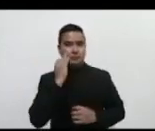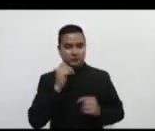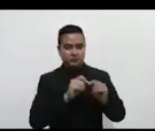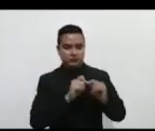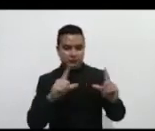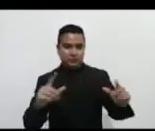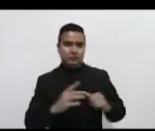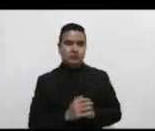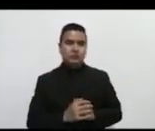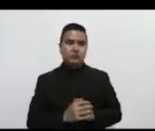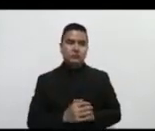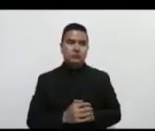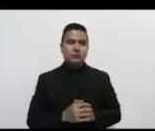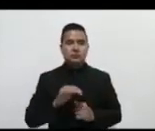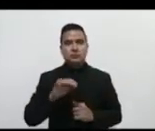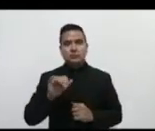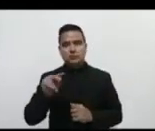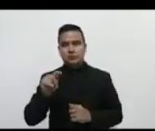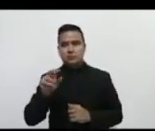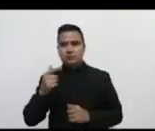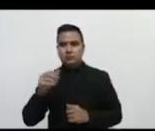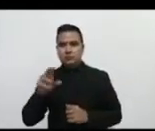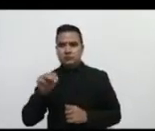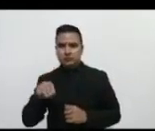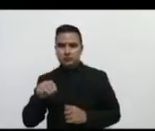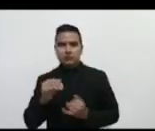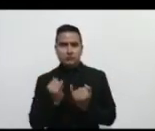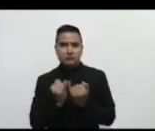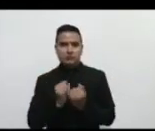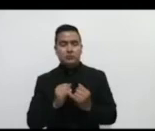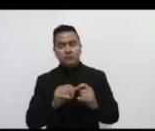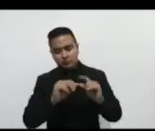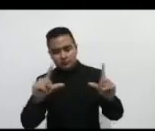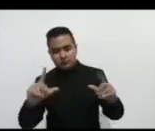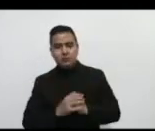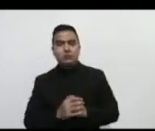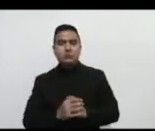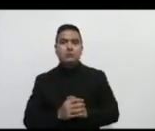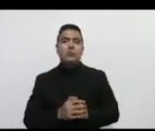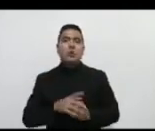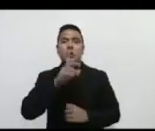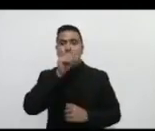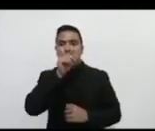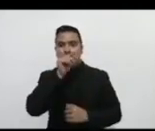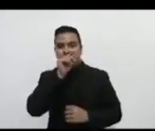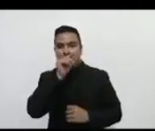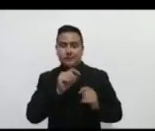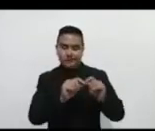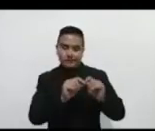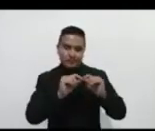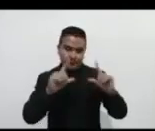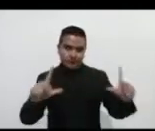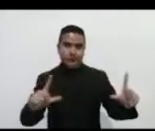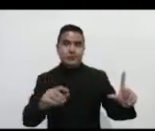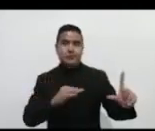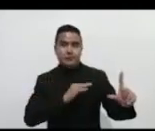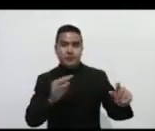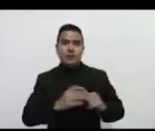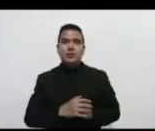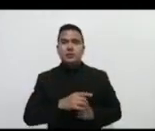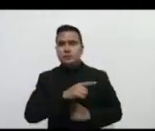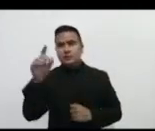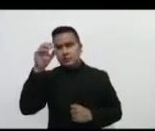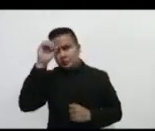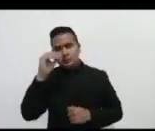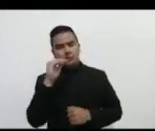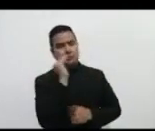Facebook nos puede encontrar usted como laurna.programa radiofónico del IEC. En Instagram nos puede usted